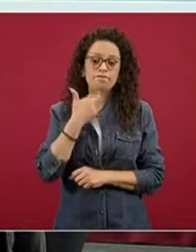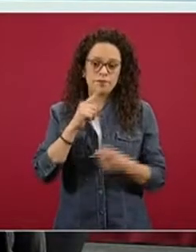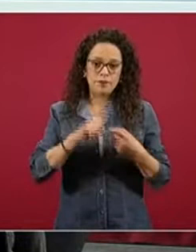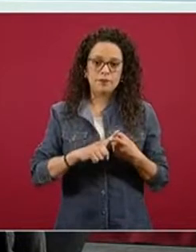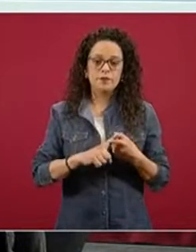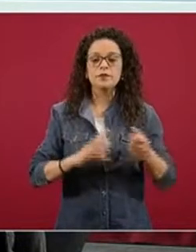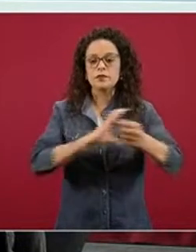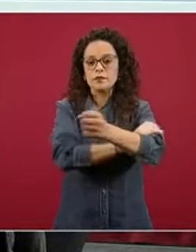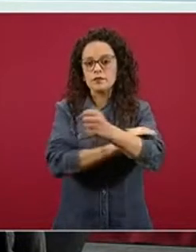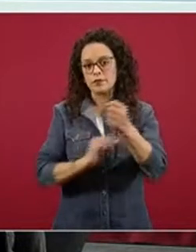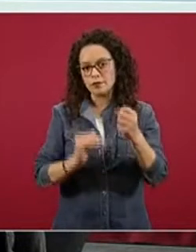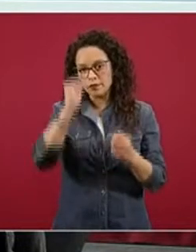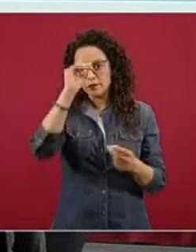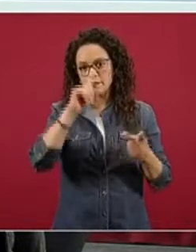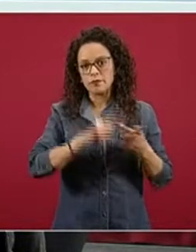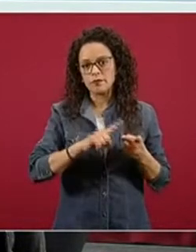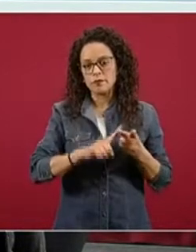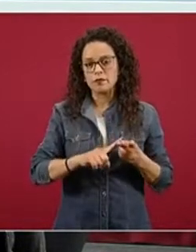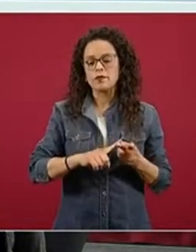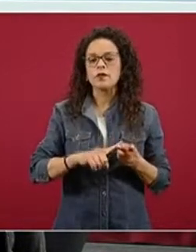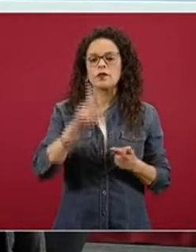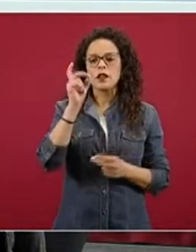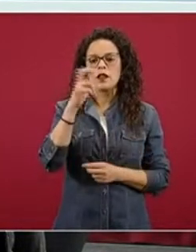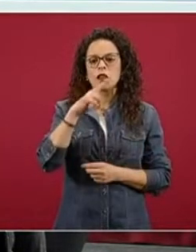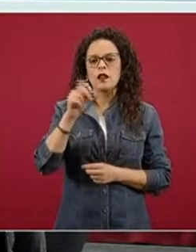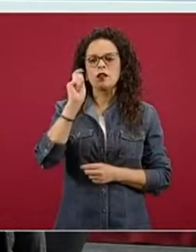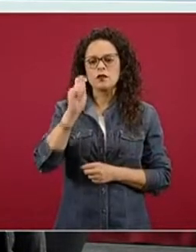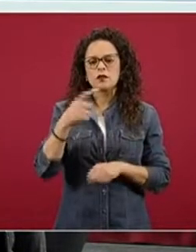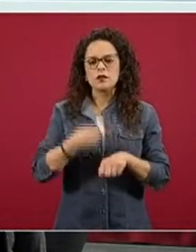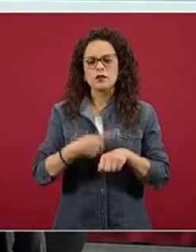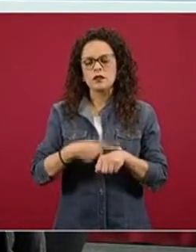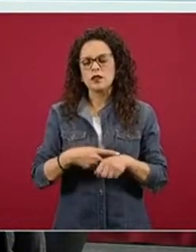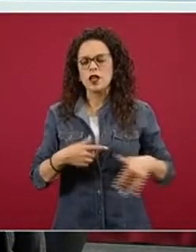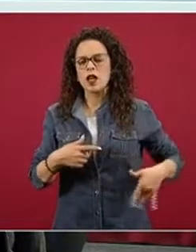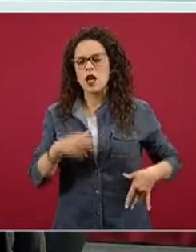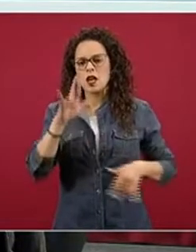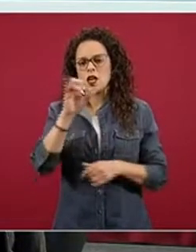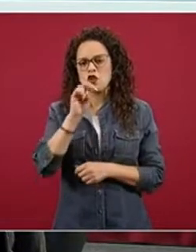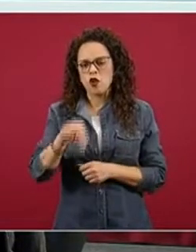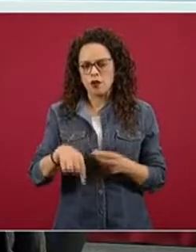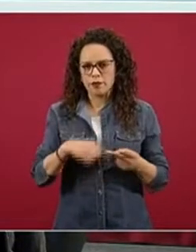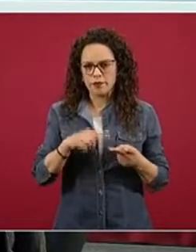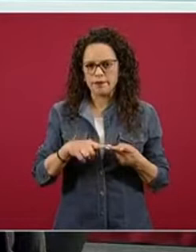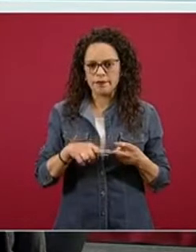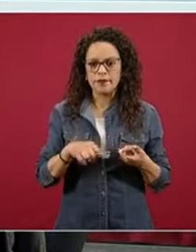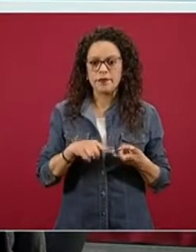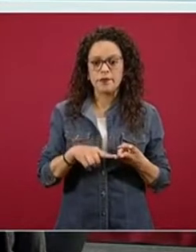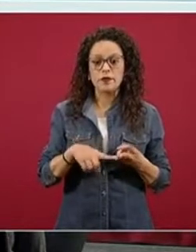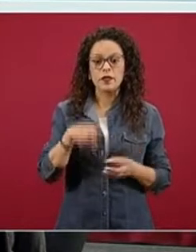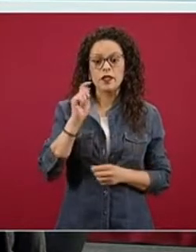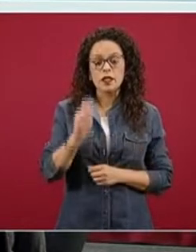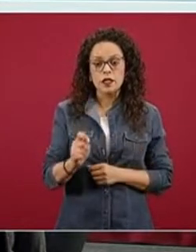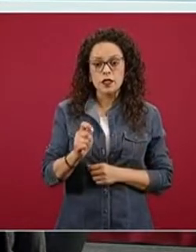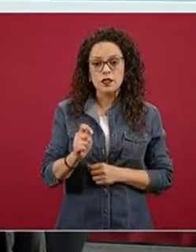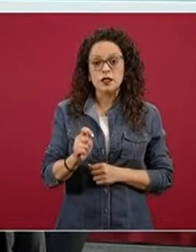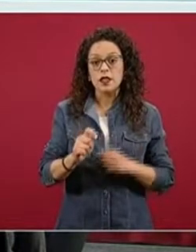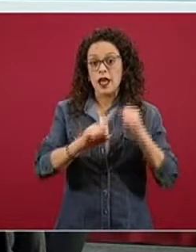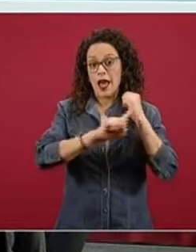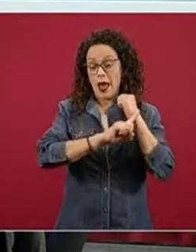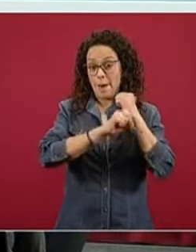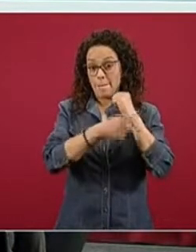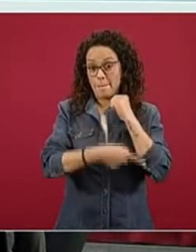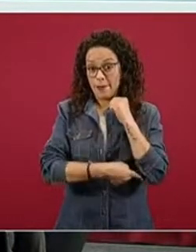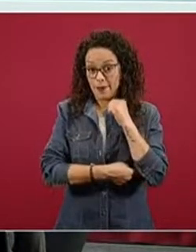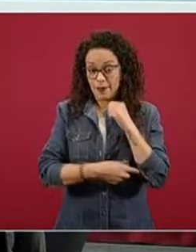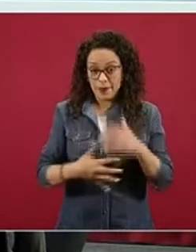hipertensión, insuficiencia renal y si bien no es una comorbilidad, el embarazo es una